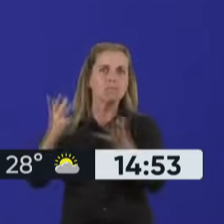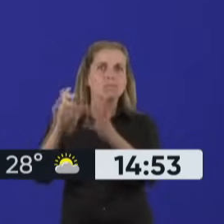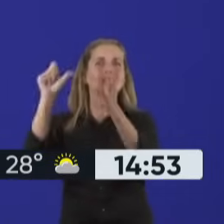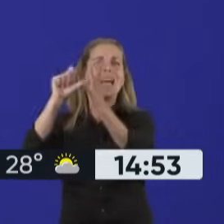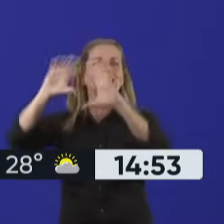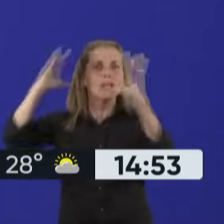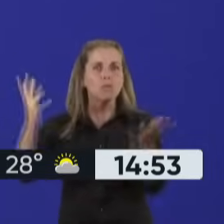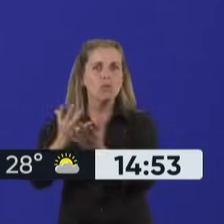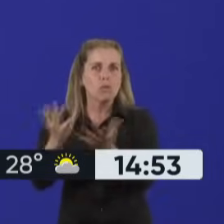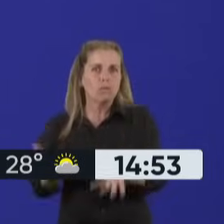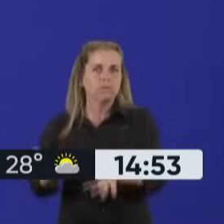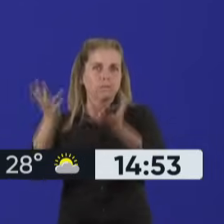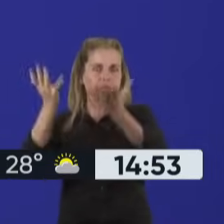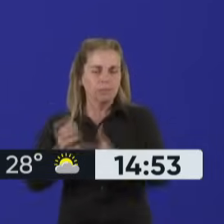milagro.